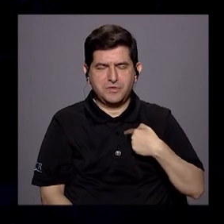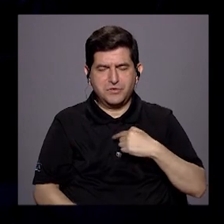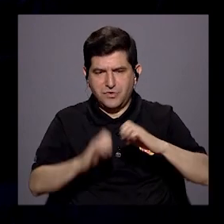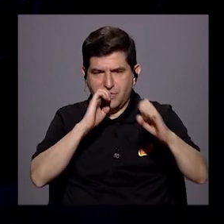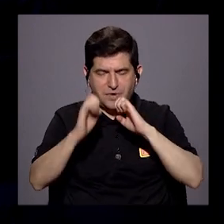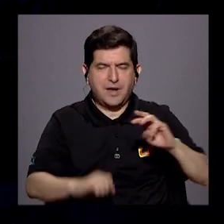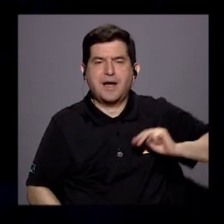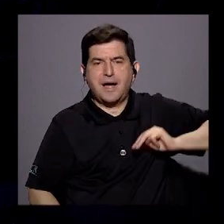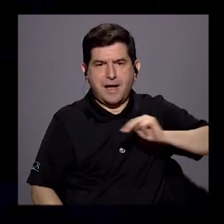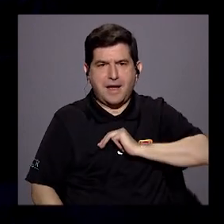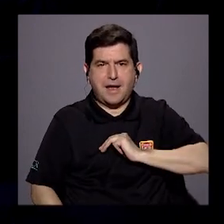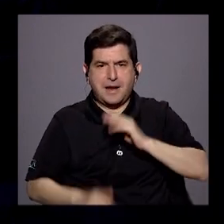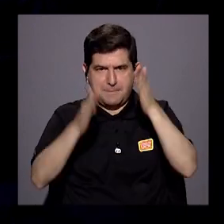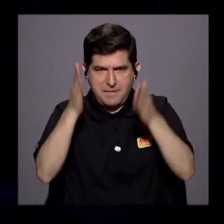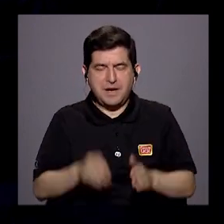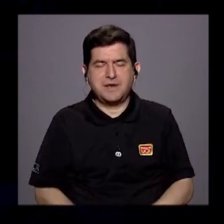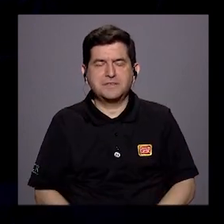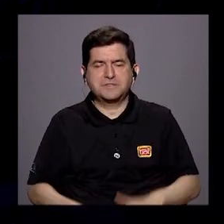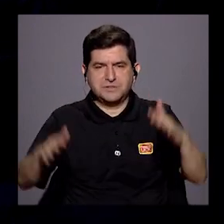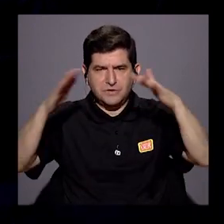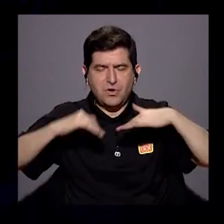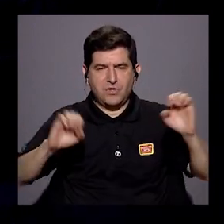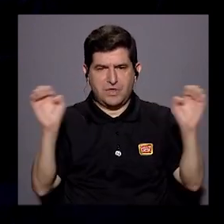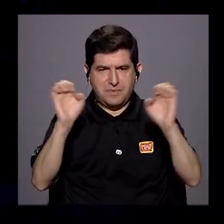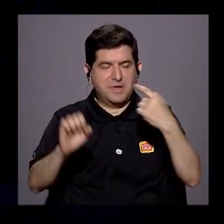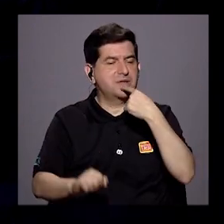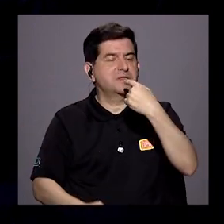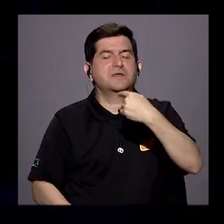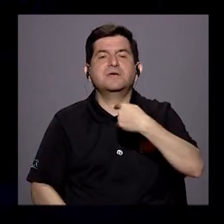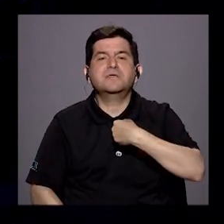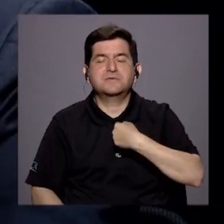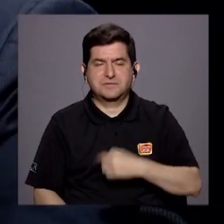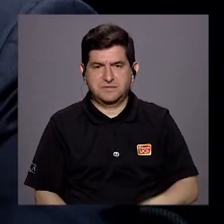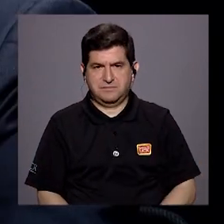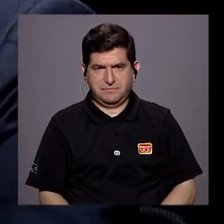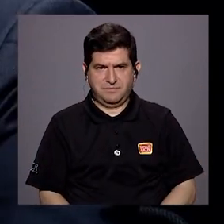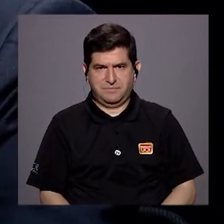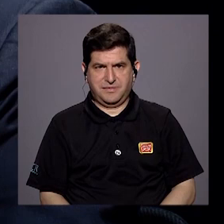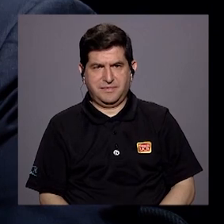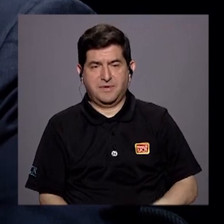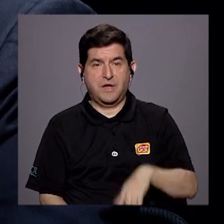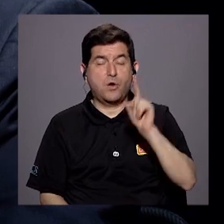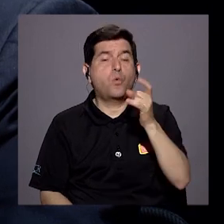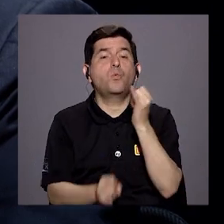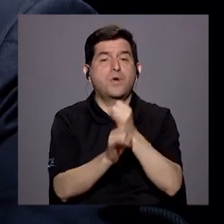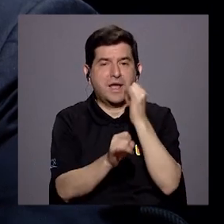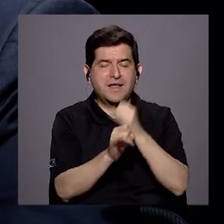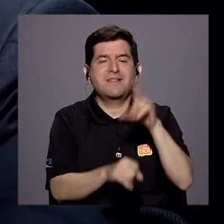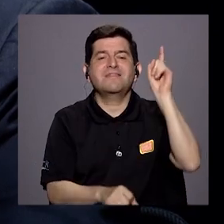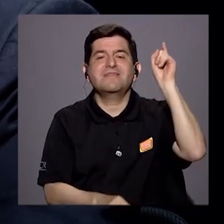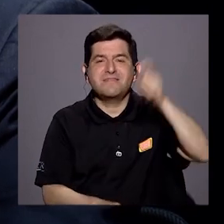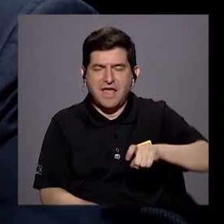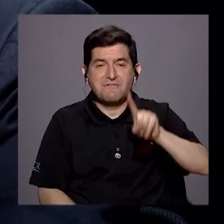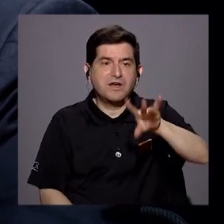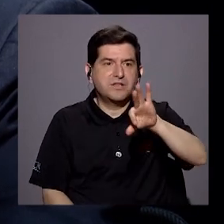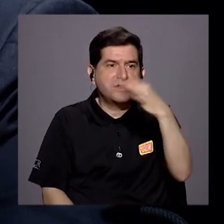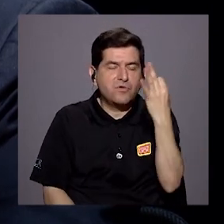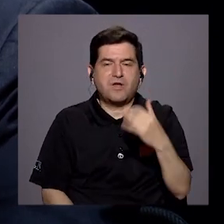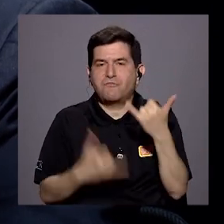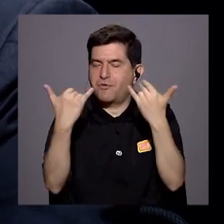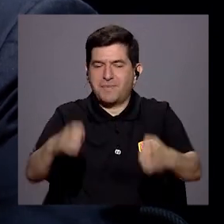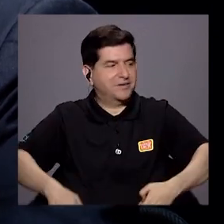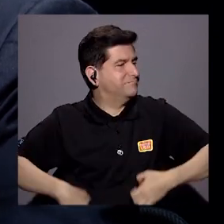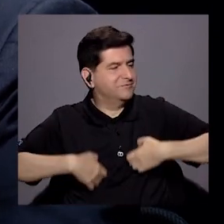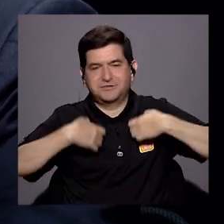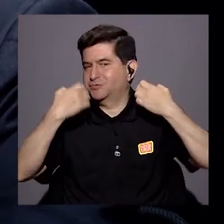de energía acá en especial esa universidad de costa rica y me dice que es uno de los de las instituciones que debería de algún modo